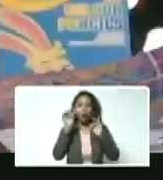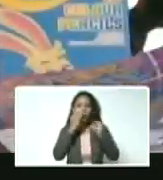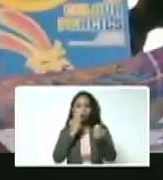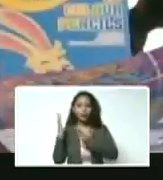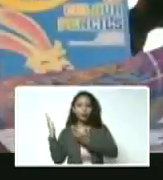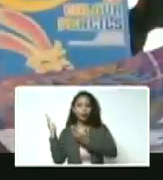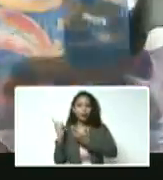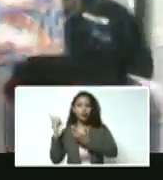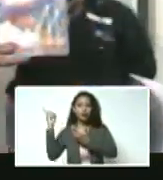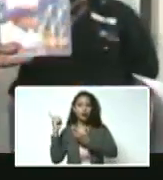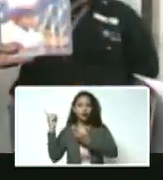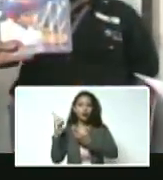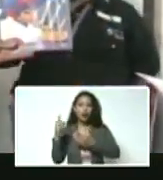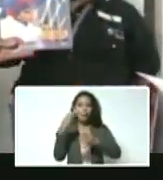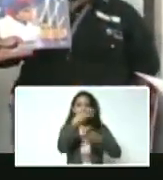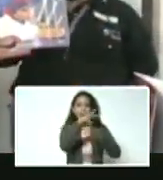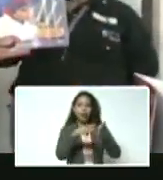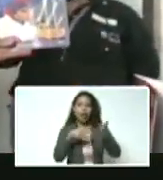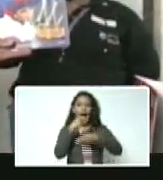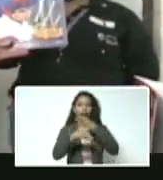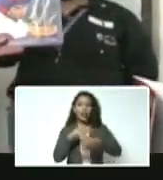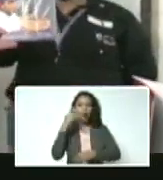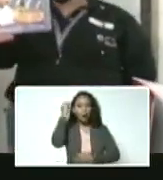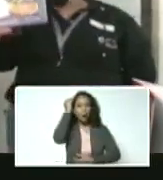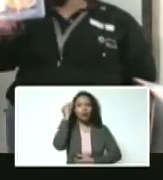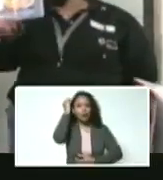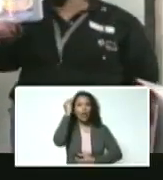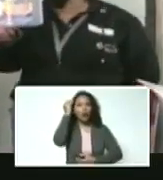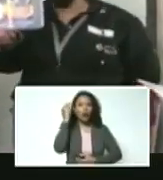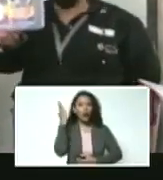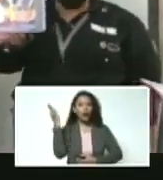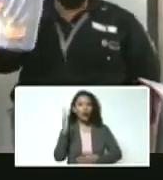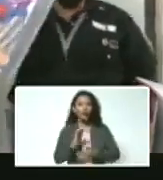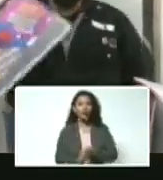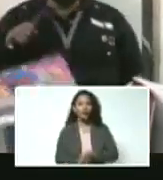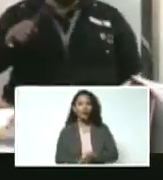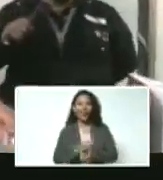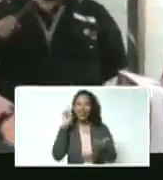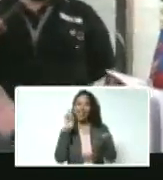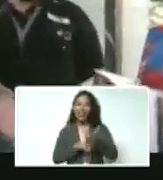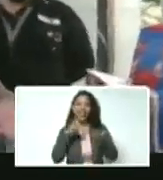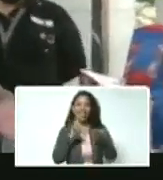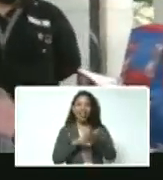de producto. Lo realizamos pensando en usted, realmente.